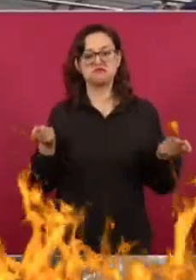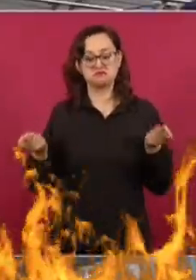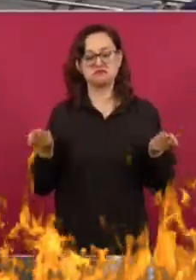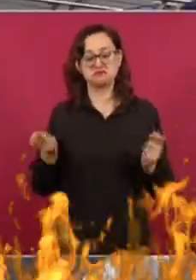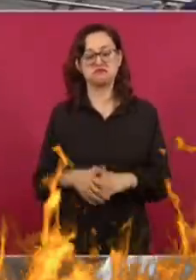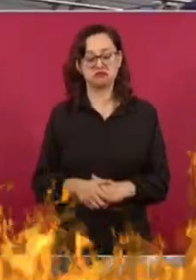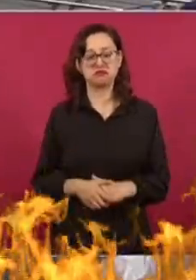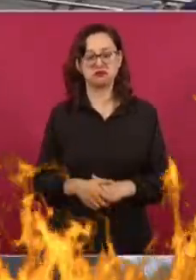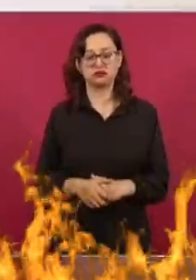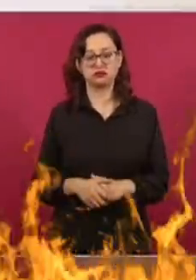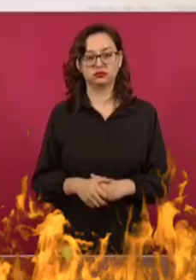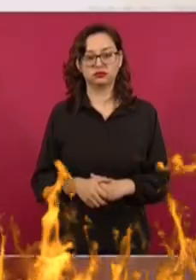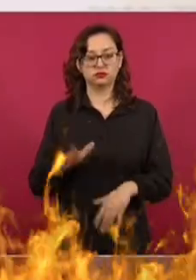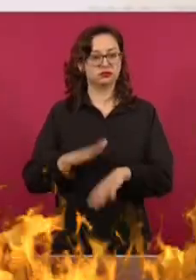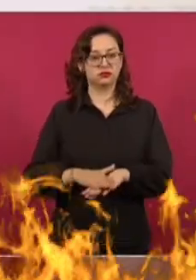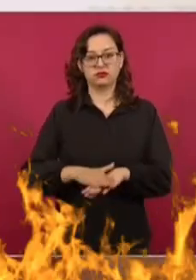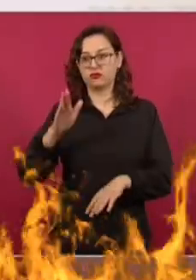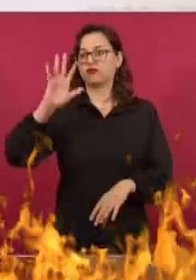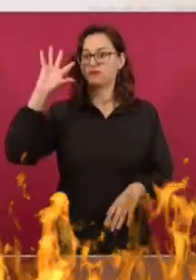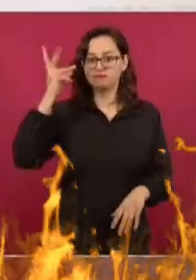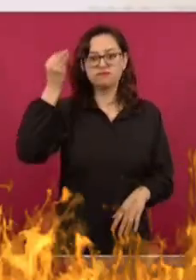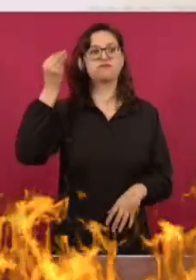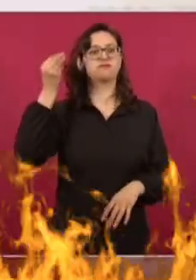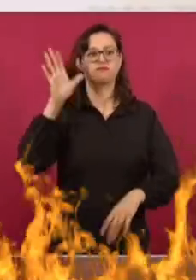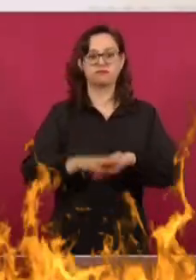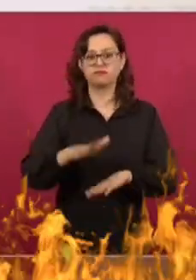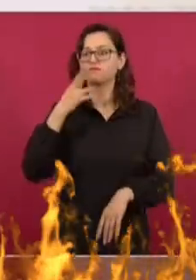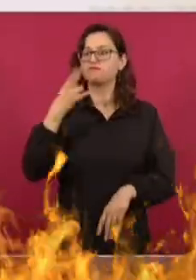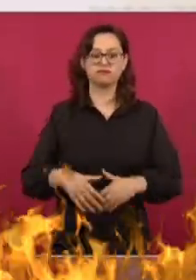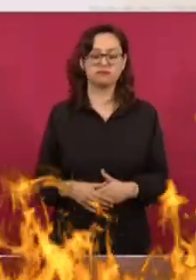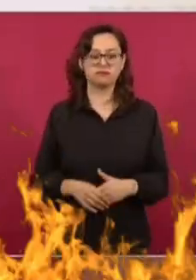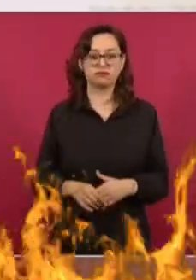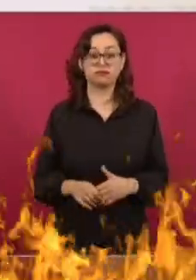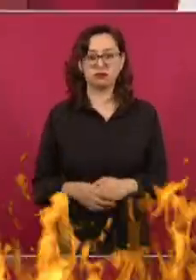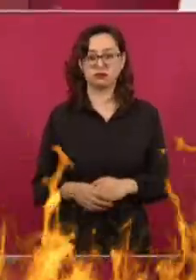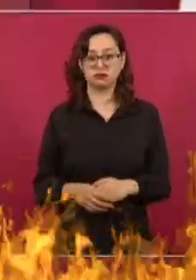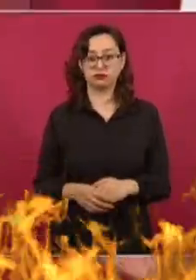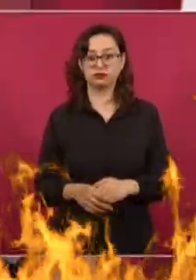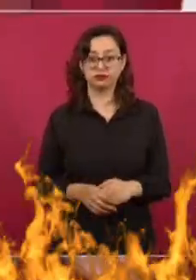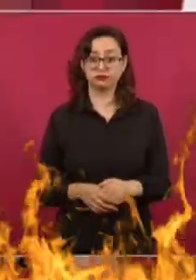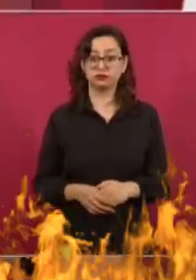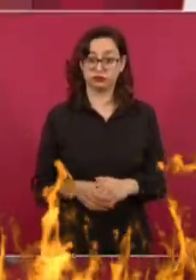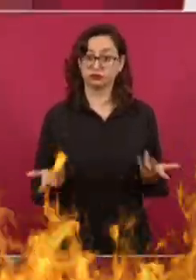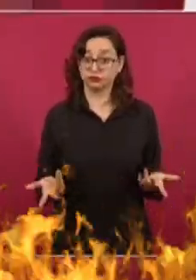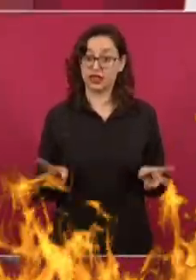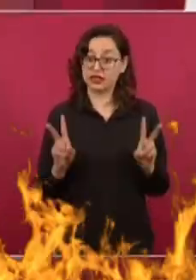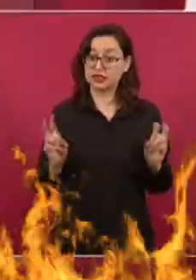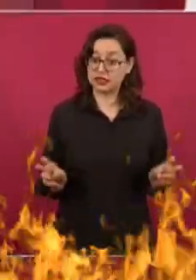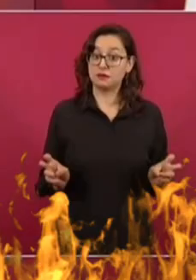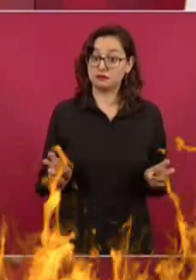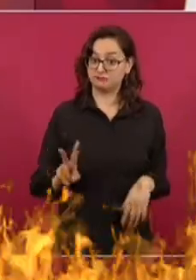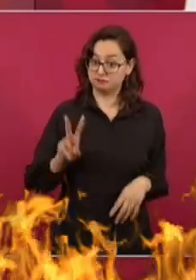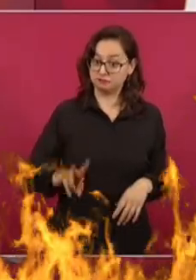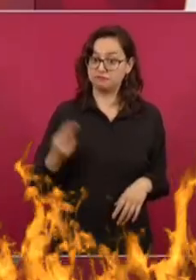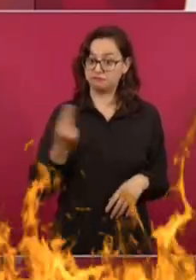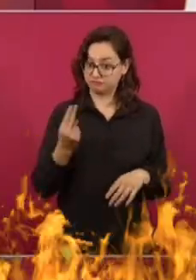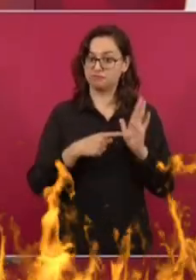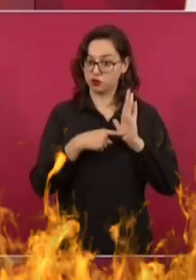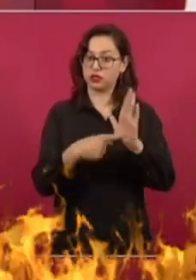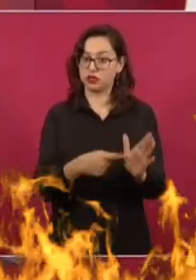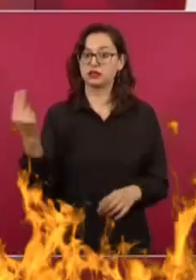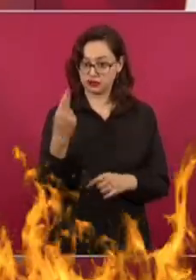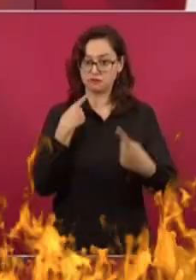de mayor tecnología y de mayor uso en el mundo. Entonces eso sí es un asunto a tratar, a